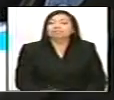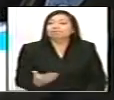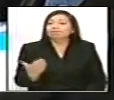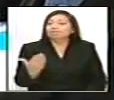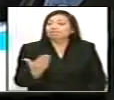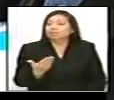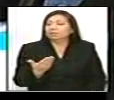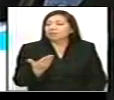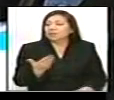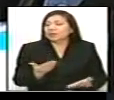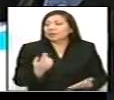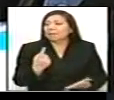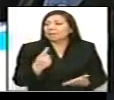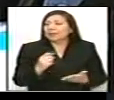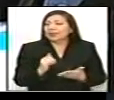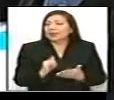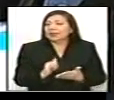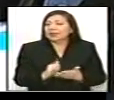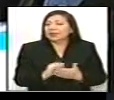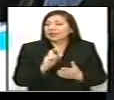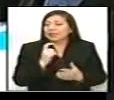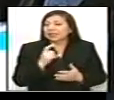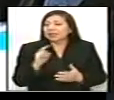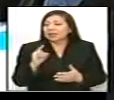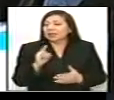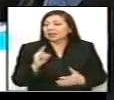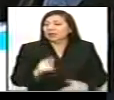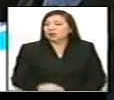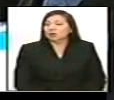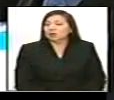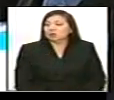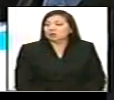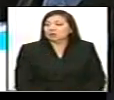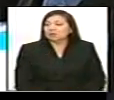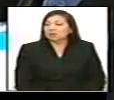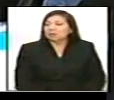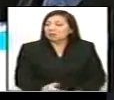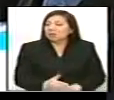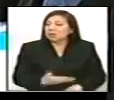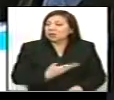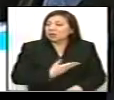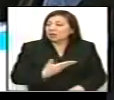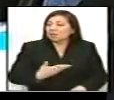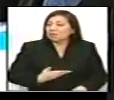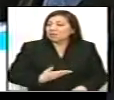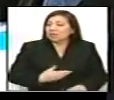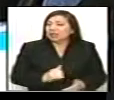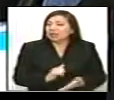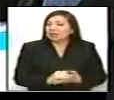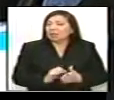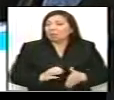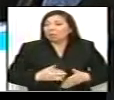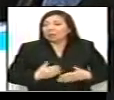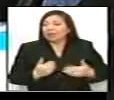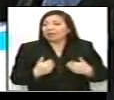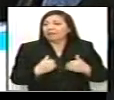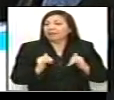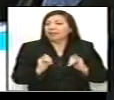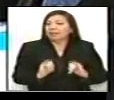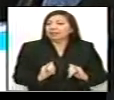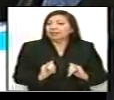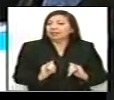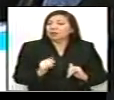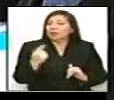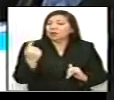automático para que sean de uso por los gobiernos regionales de tal modo que se pueda mantener un